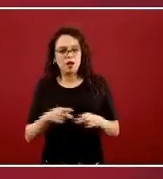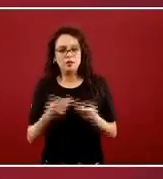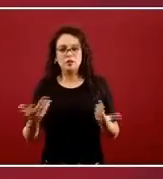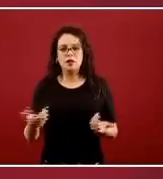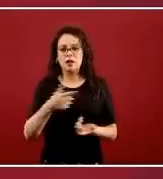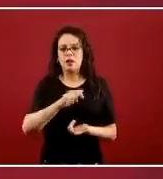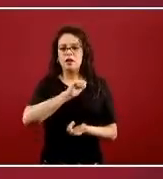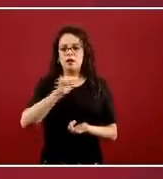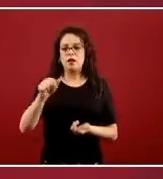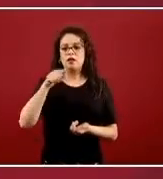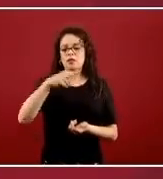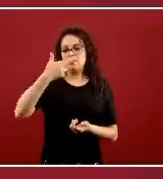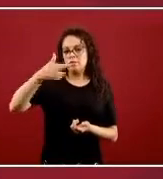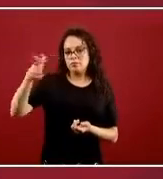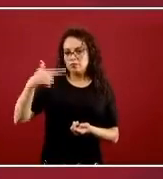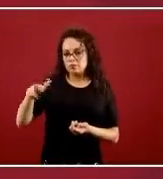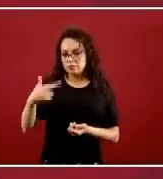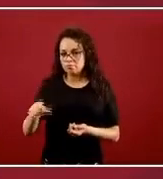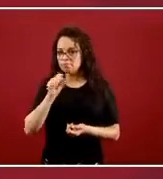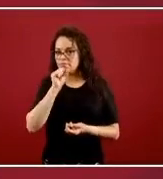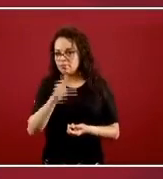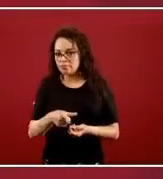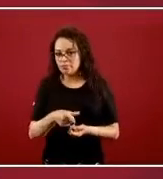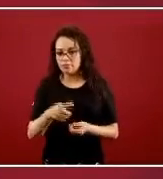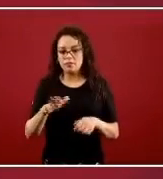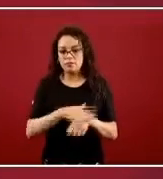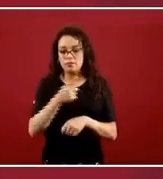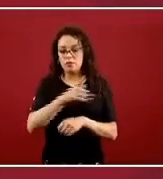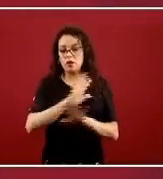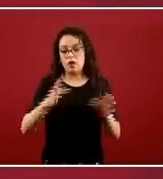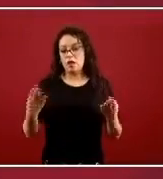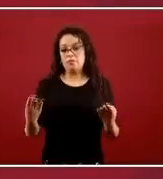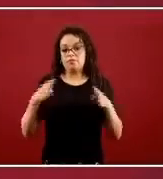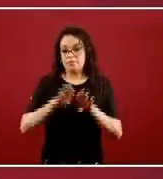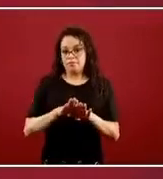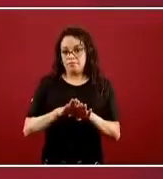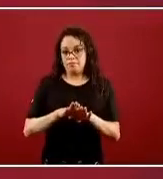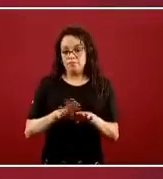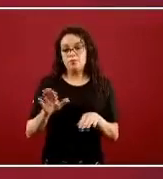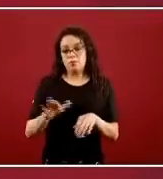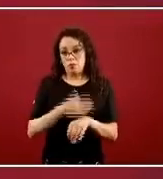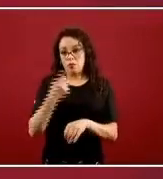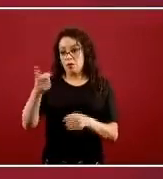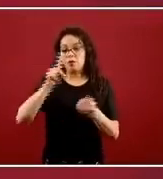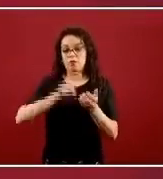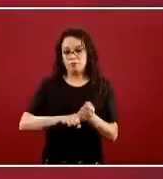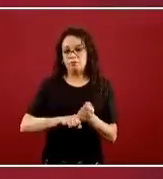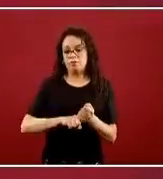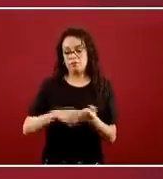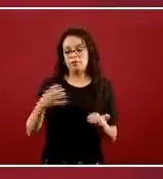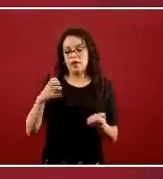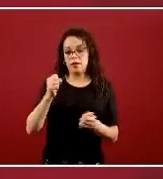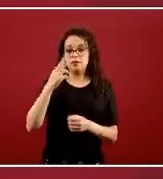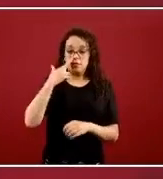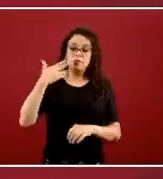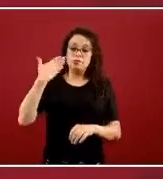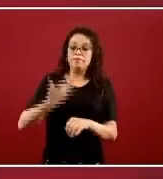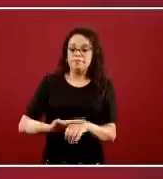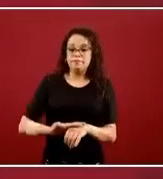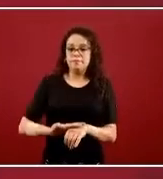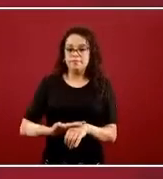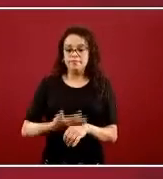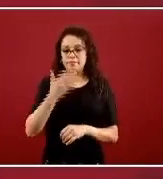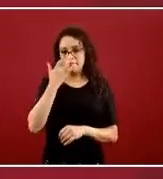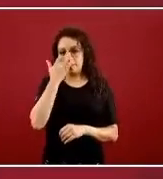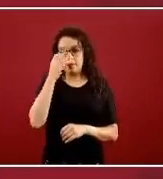México estableció como relevantes para parar, y lo hicieron en un acto de responsabilidad. Y queremos ver y hemos